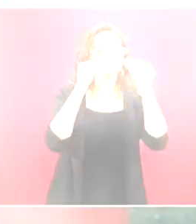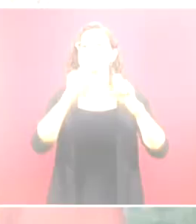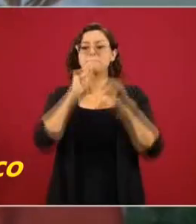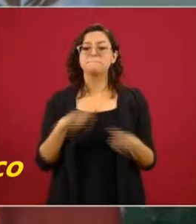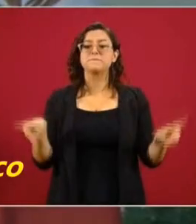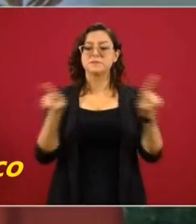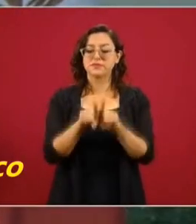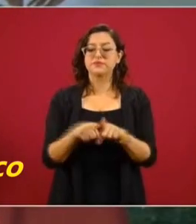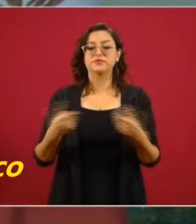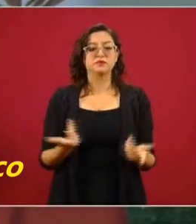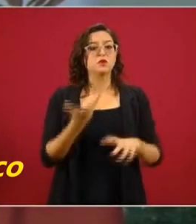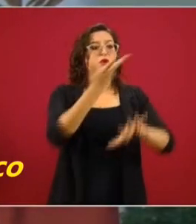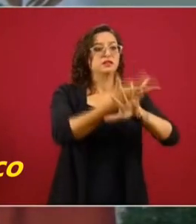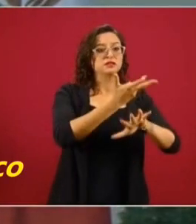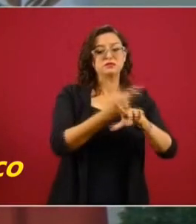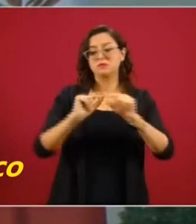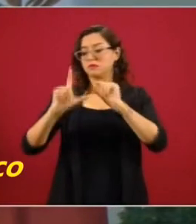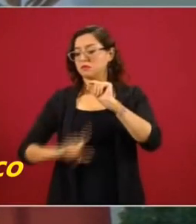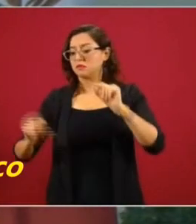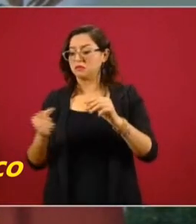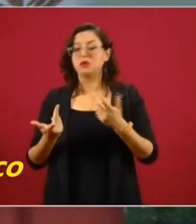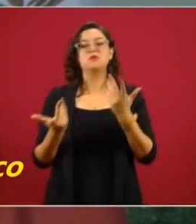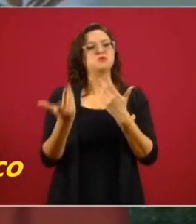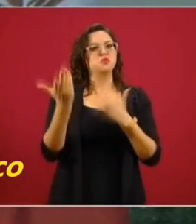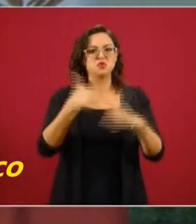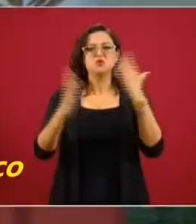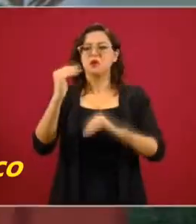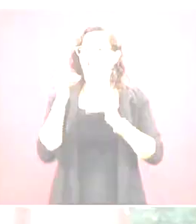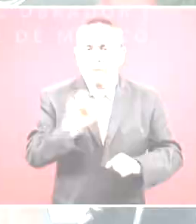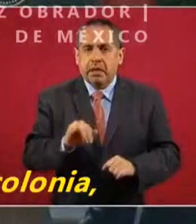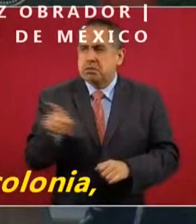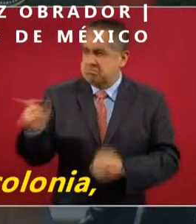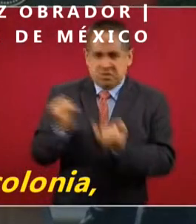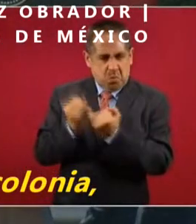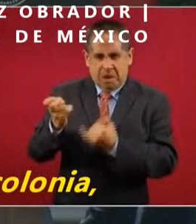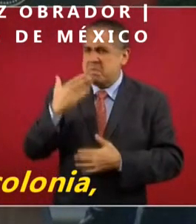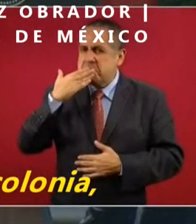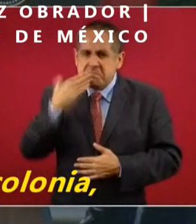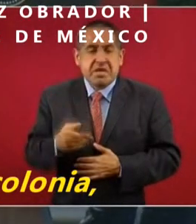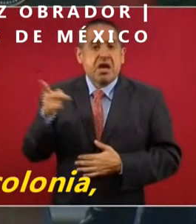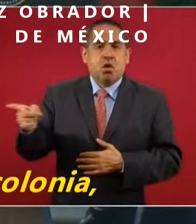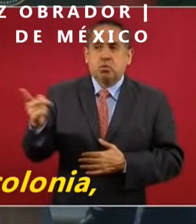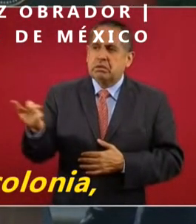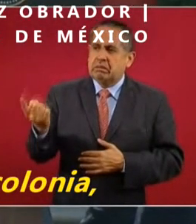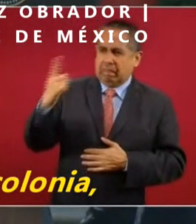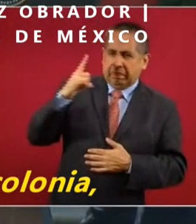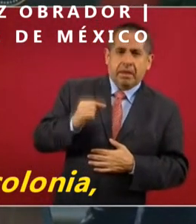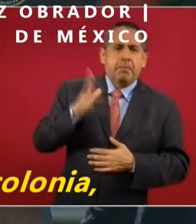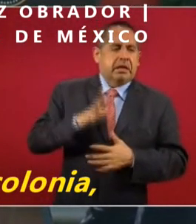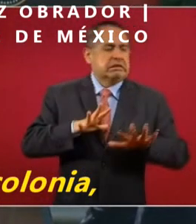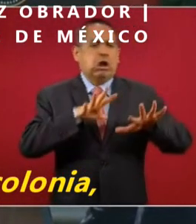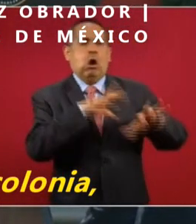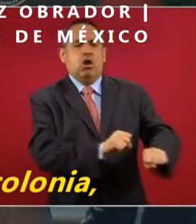naciones. El potencial de los Estados Unidos y de México no tiene límites. Usted no ha